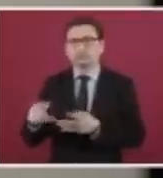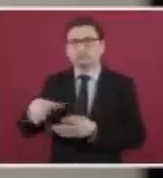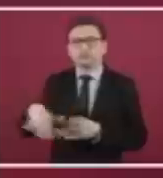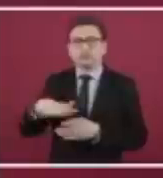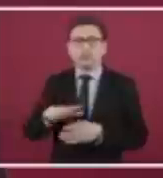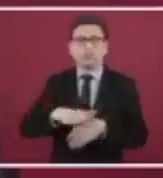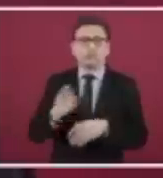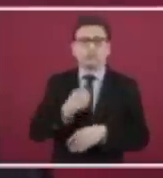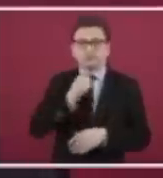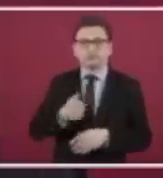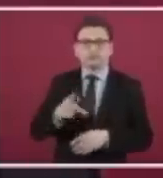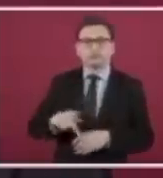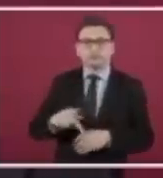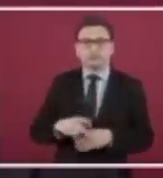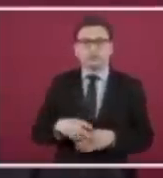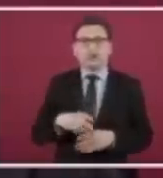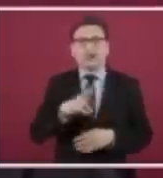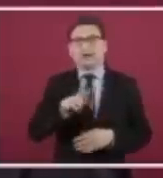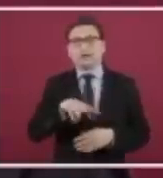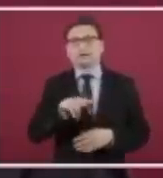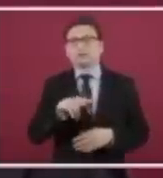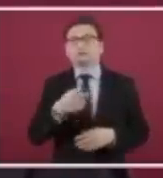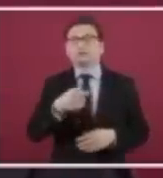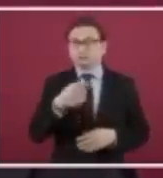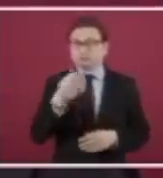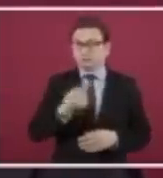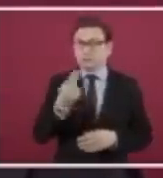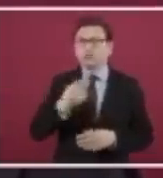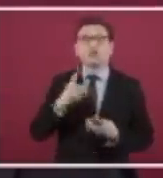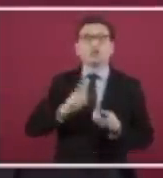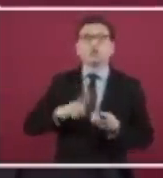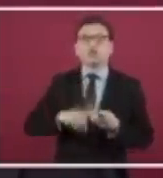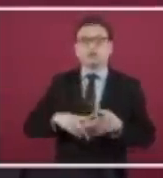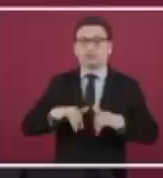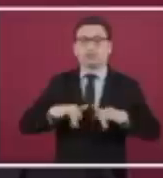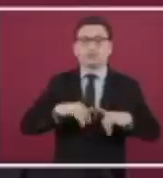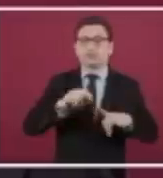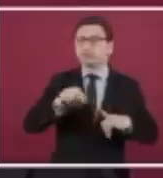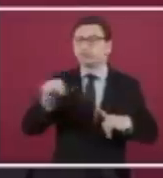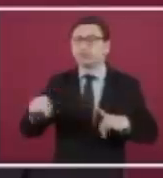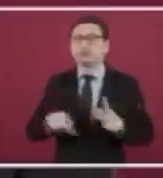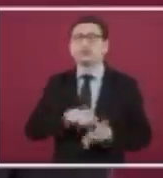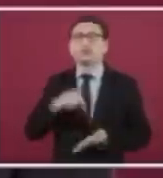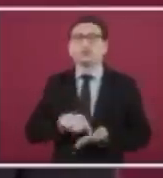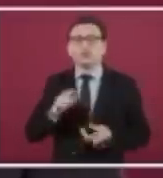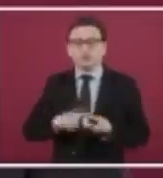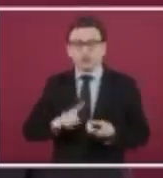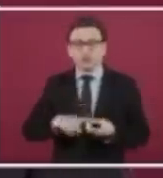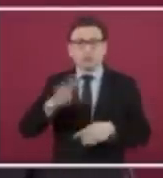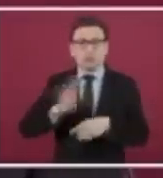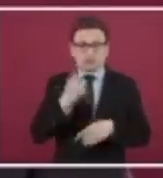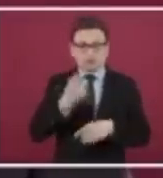Pues hay que ver dónde están, porque se hizo en todo lo que es el área